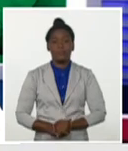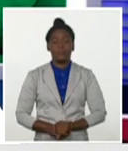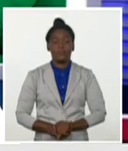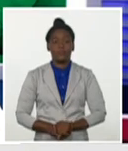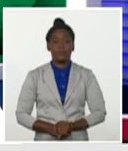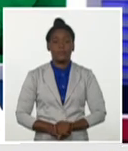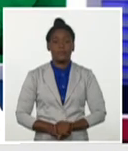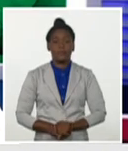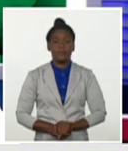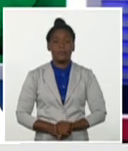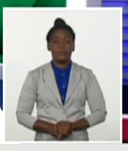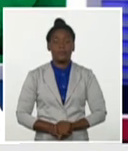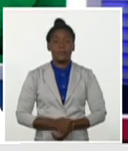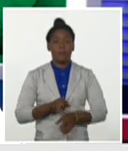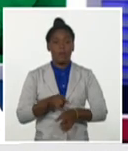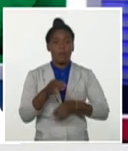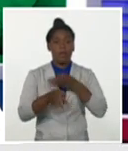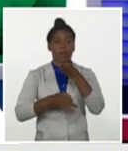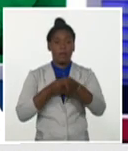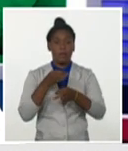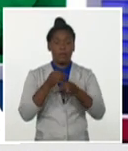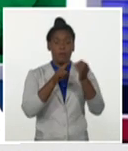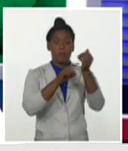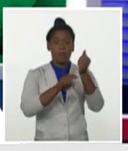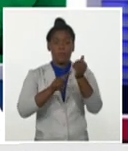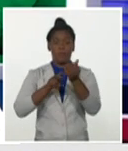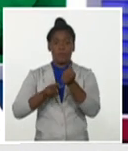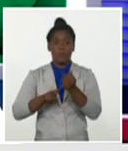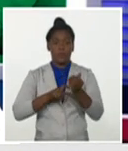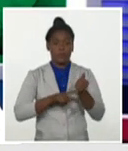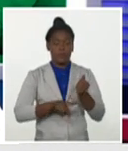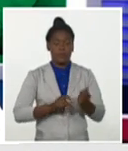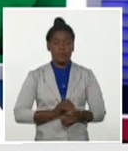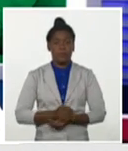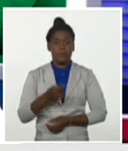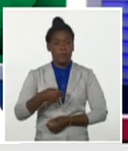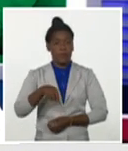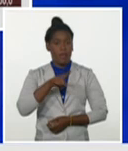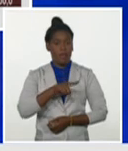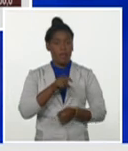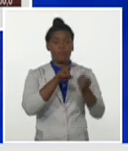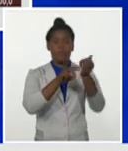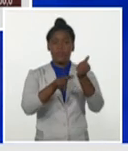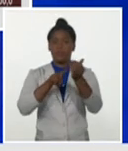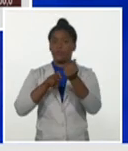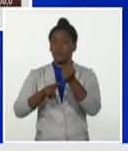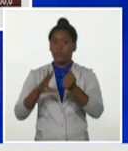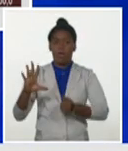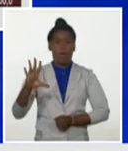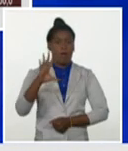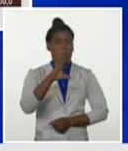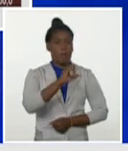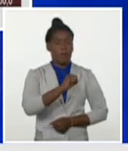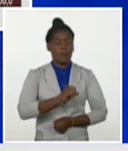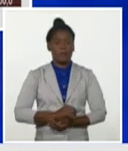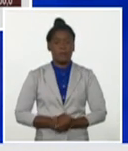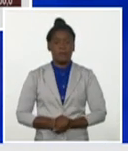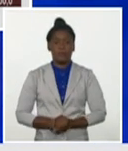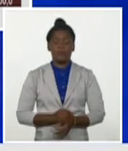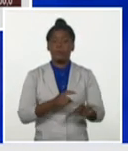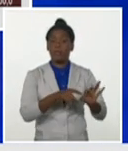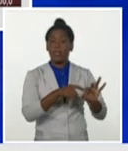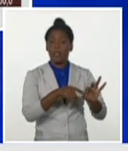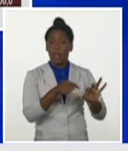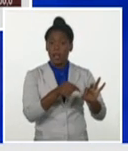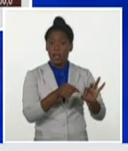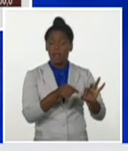Por provincias, las muestras analizadas ayer, de todas se procesaron muestras, del municipio especial Isla de la Juventud